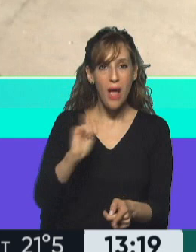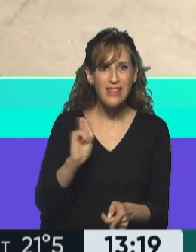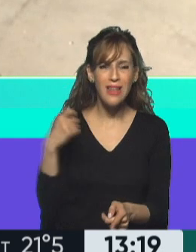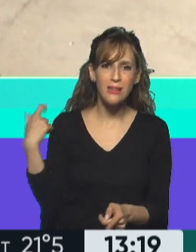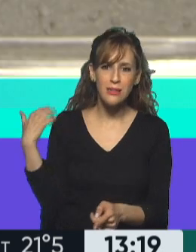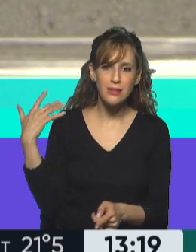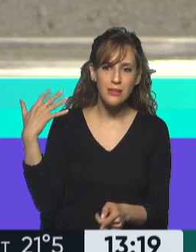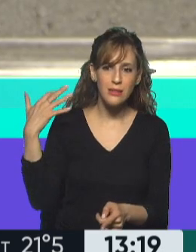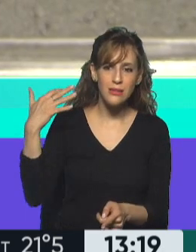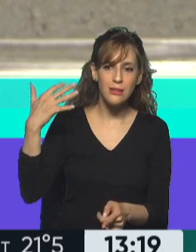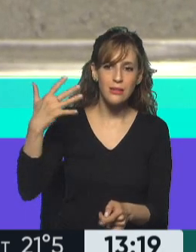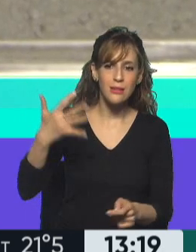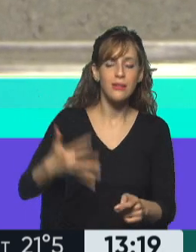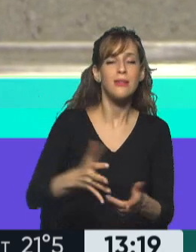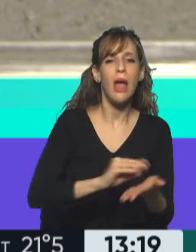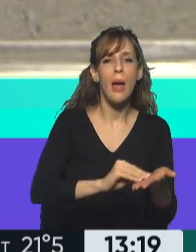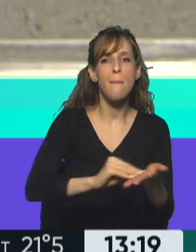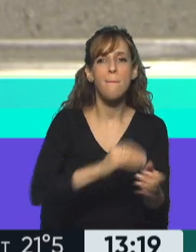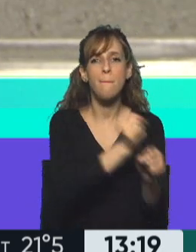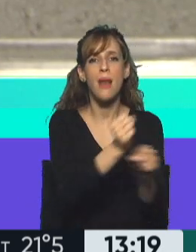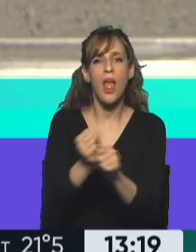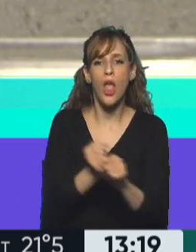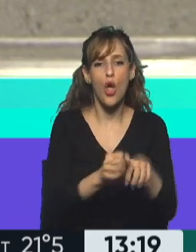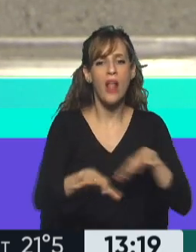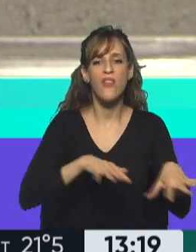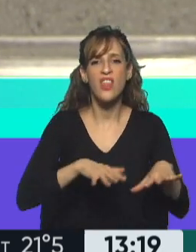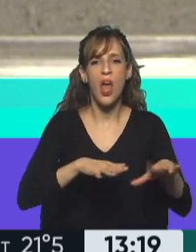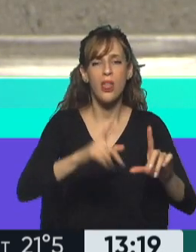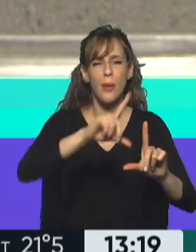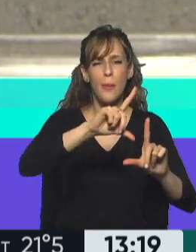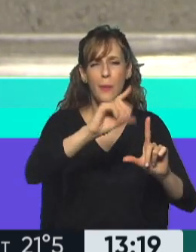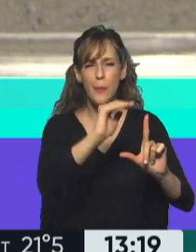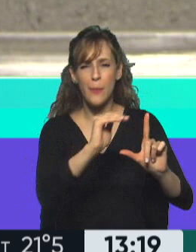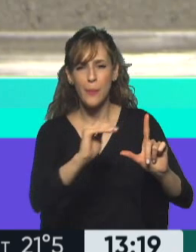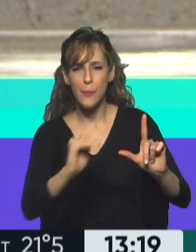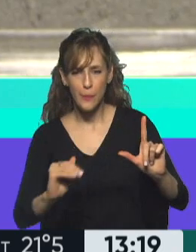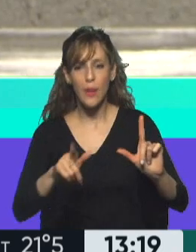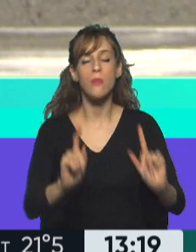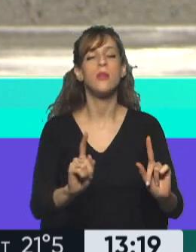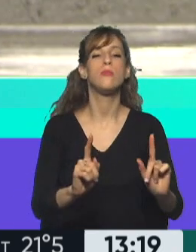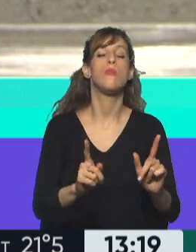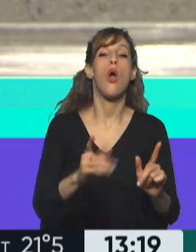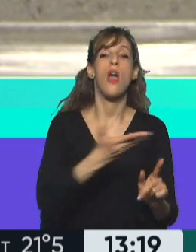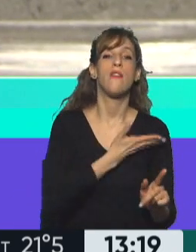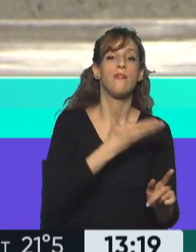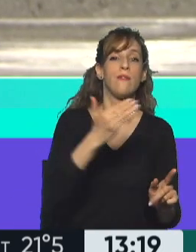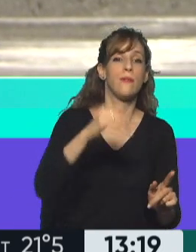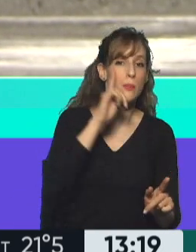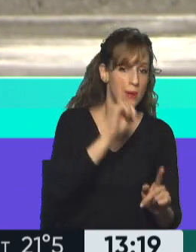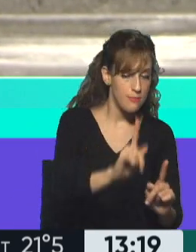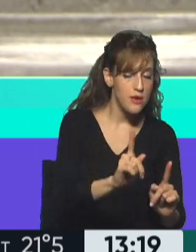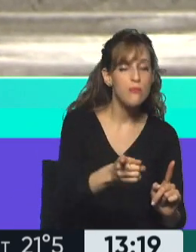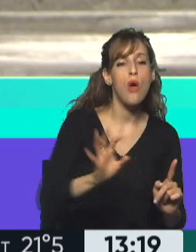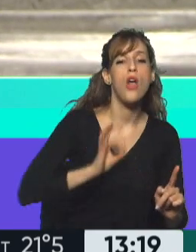consecutiva del empleo y de la actividad. Antes de la pandemia. Antes de la pandemia veníamos. Sí. Cierre con el Fondo Monetario, recordemos,